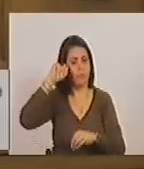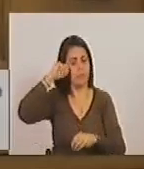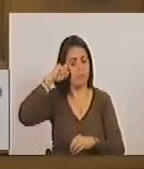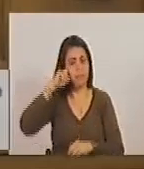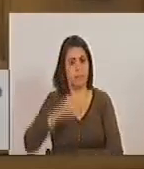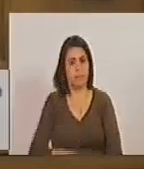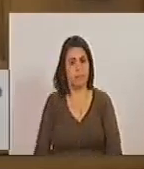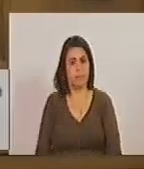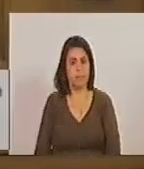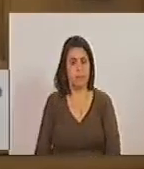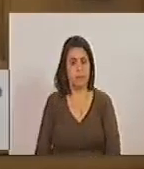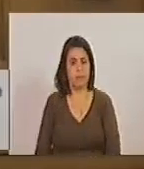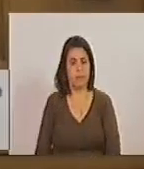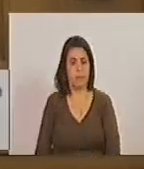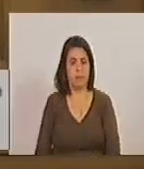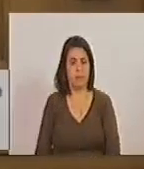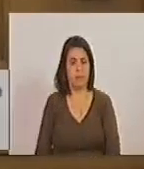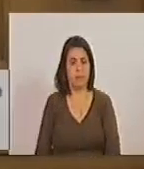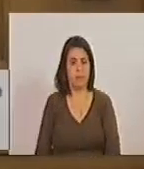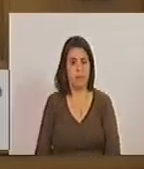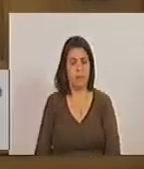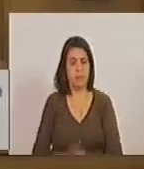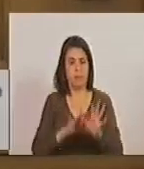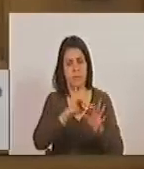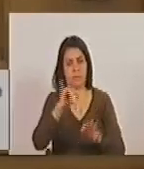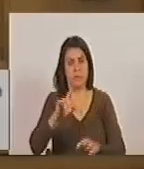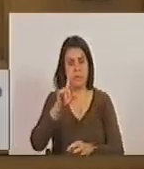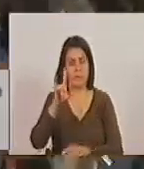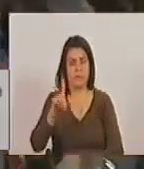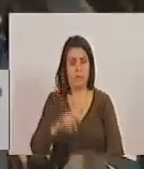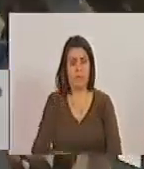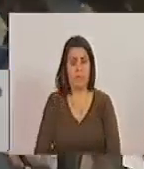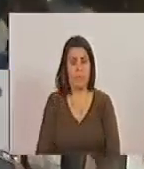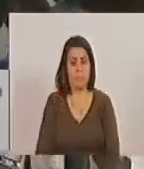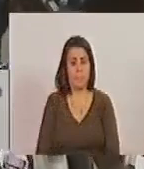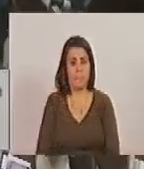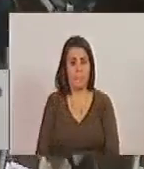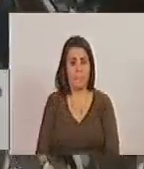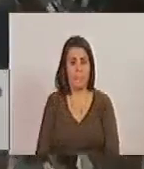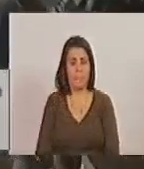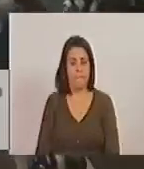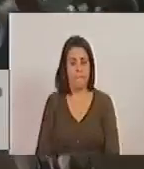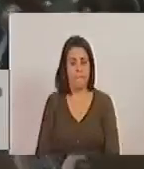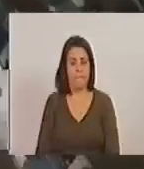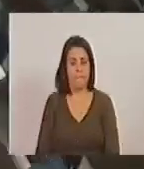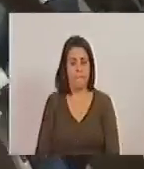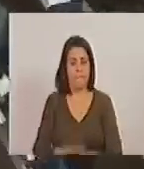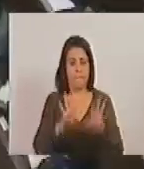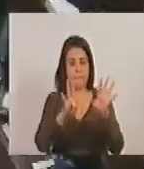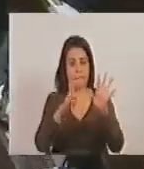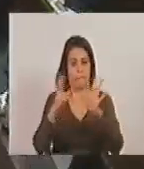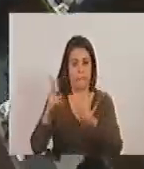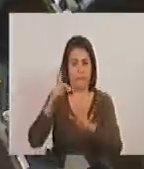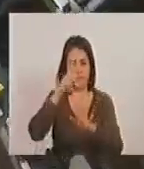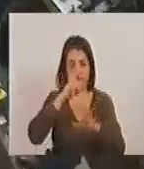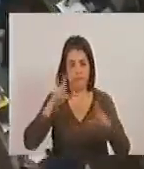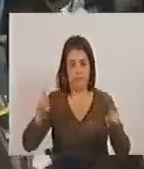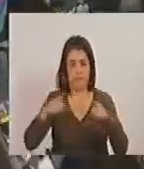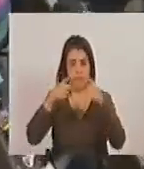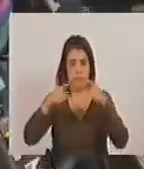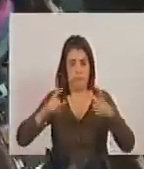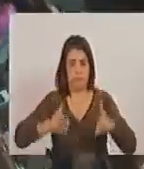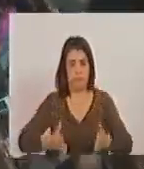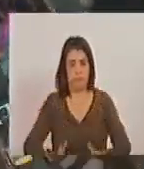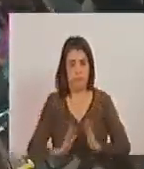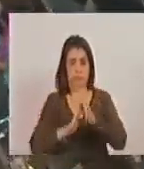conmemorarse el 10 de julio, el 97 aniversario del natalicio